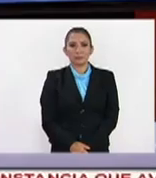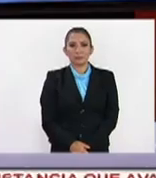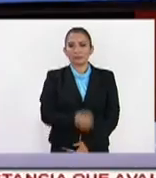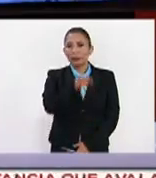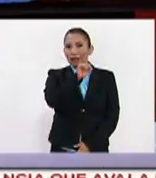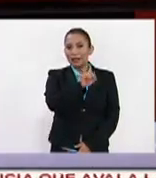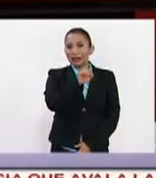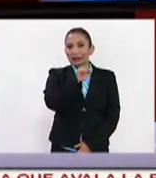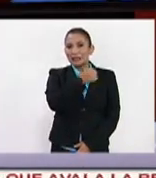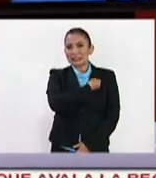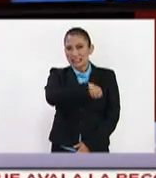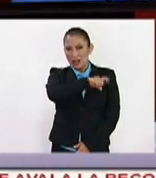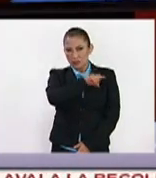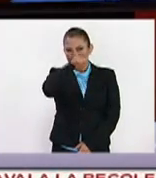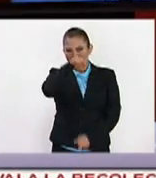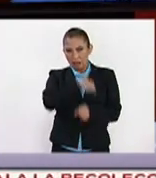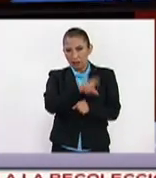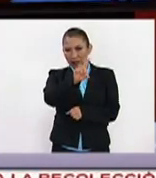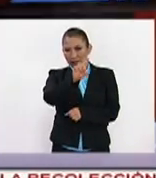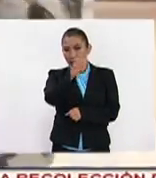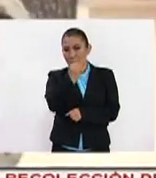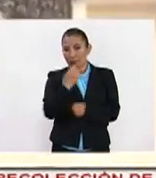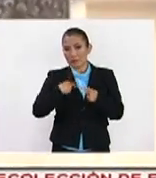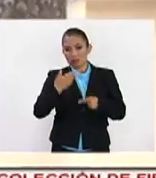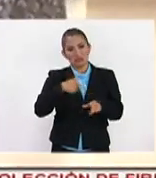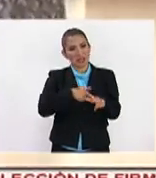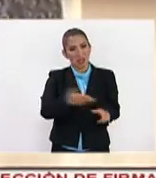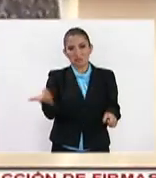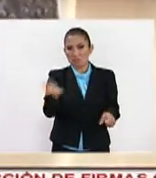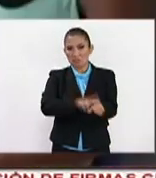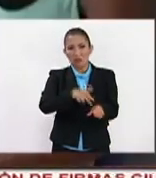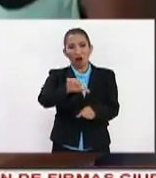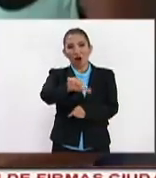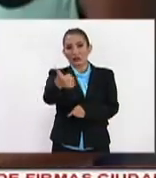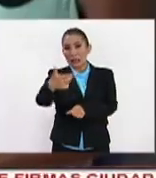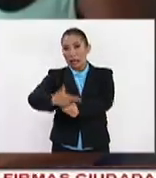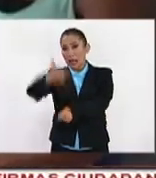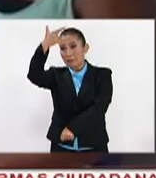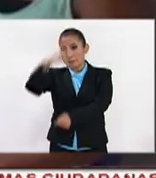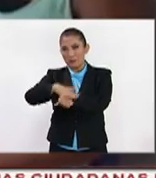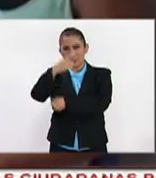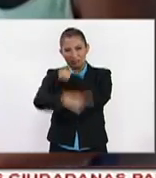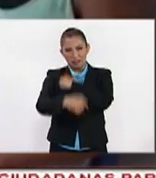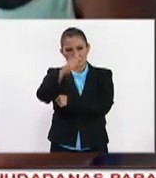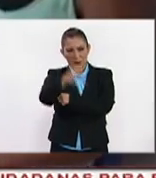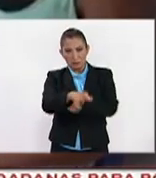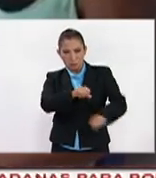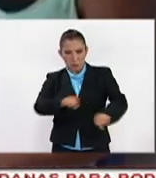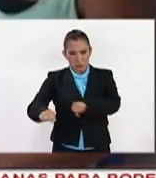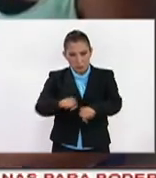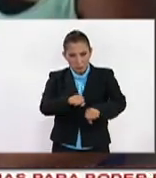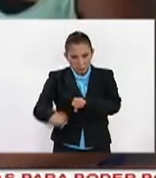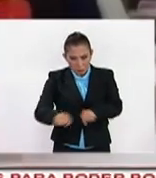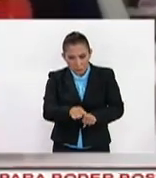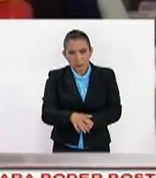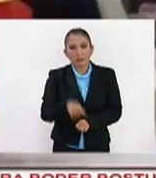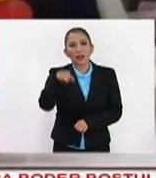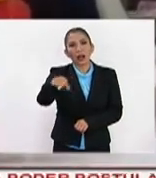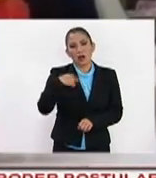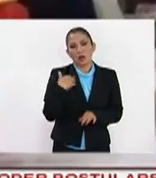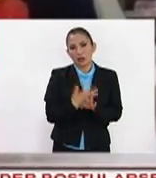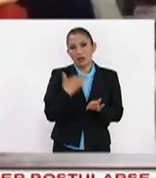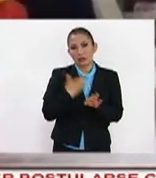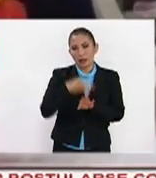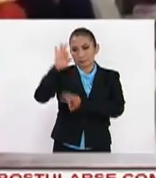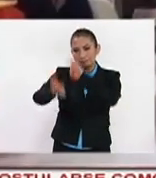La Secretaría de Salud informó que 39 pacientes siguen hospitalizados, 11 de ellos graves, tras los daños provocados por los sismos. Hasta el